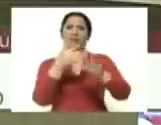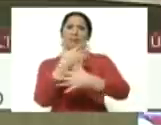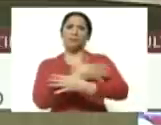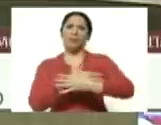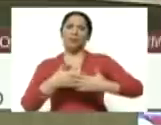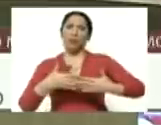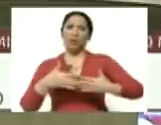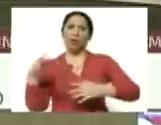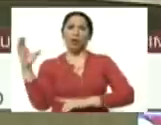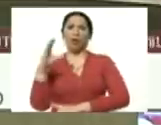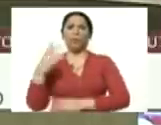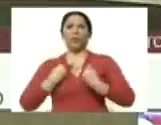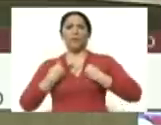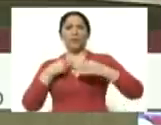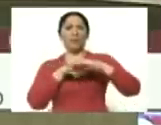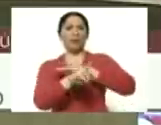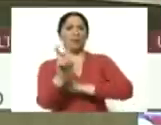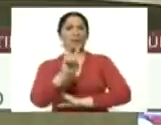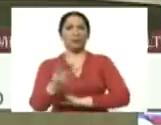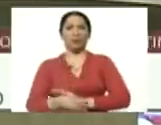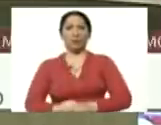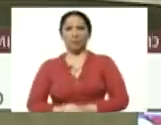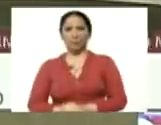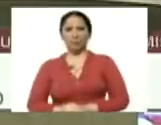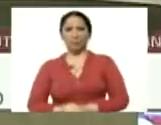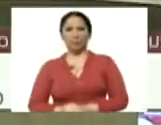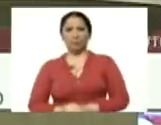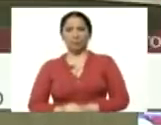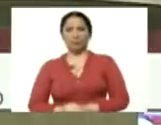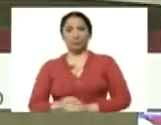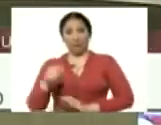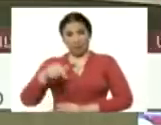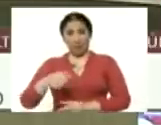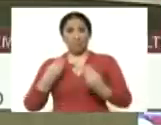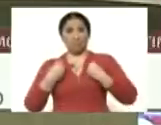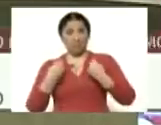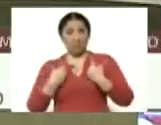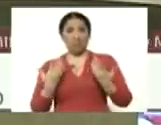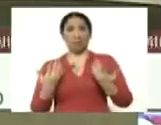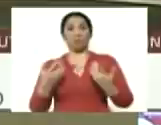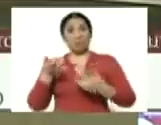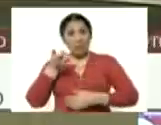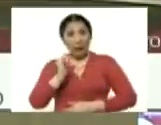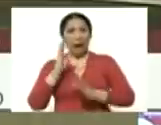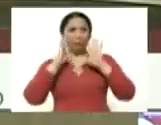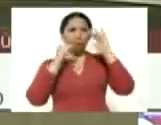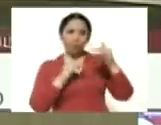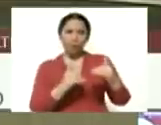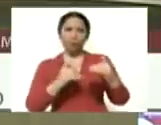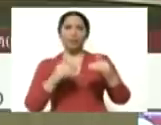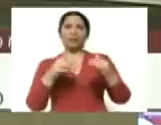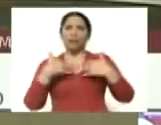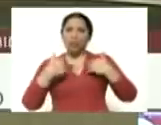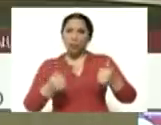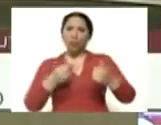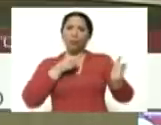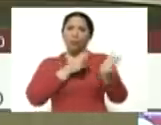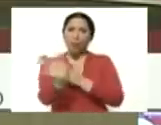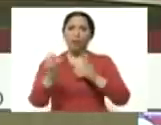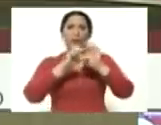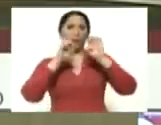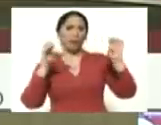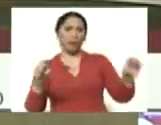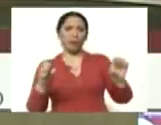viven en Venezuela y que aquí reciben salud gratuita, educación gratuita,